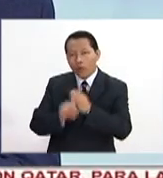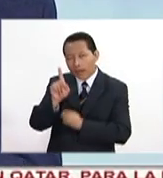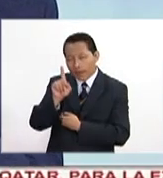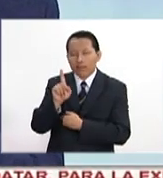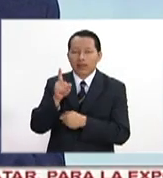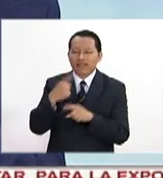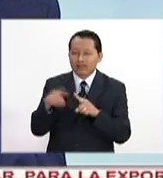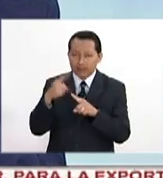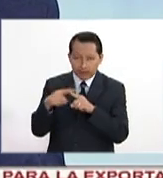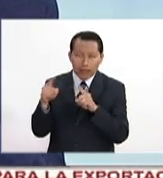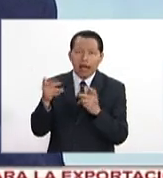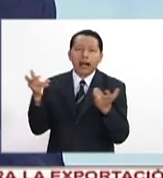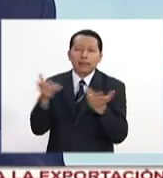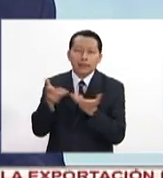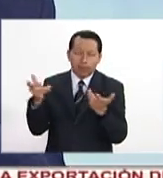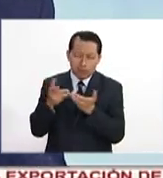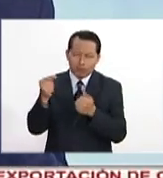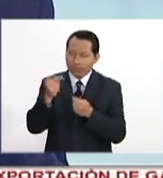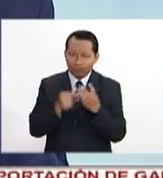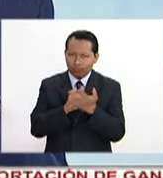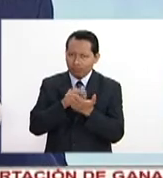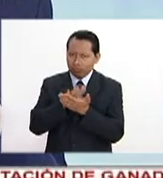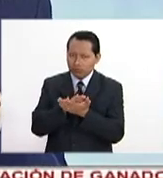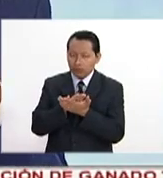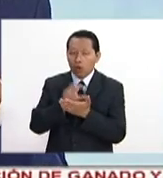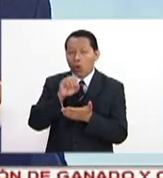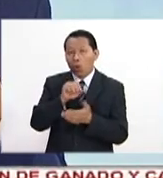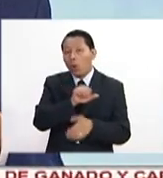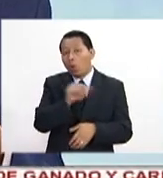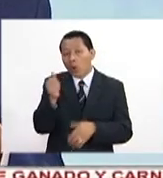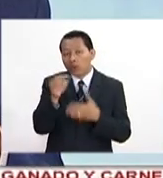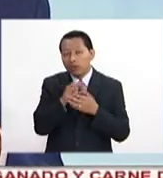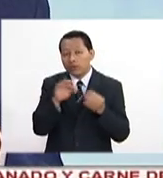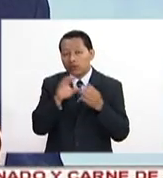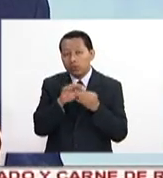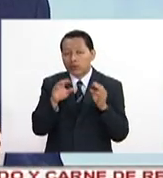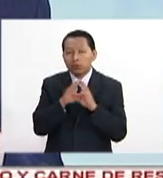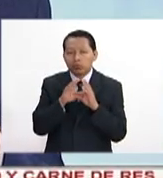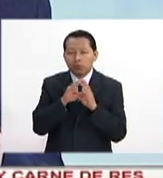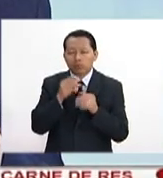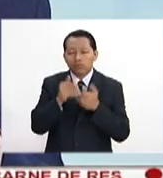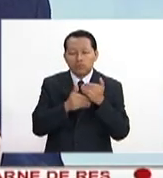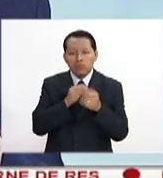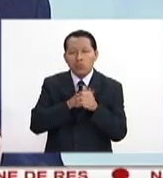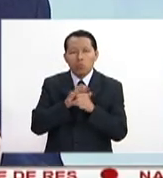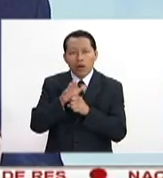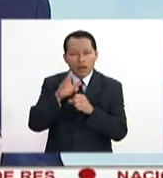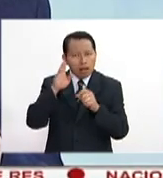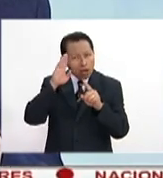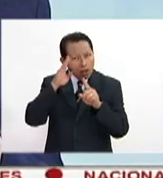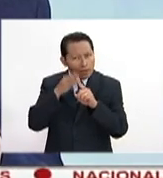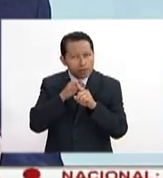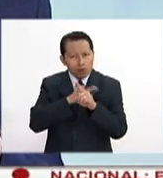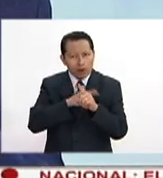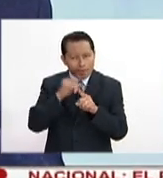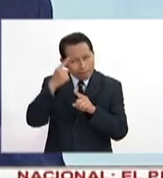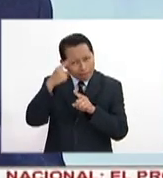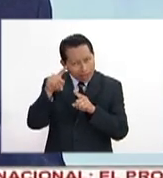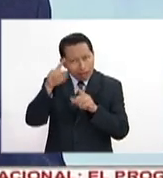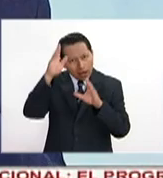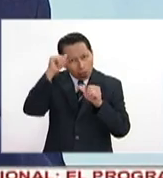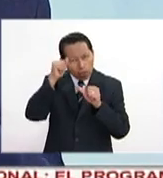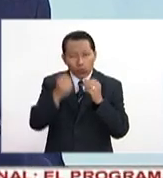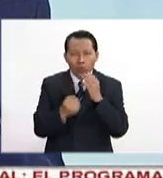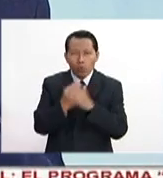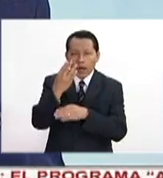hacer. Y en otras, qué es lo que, hacia dónde tendríamos que avanzar para modernizar el acuerdo. Es